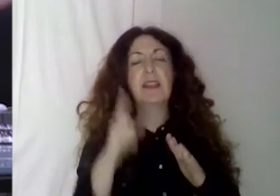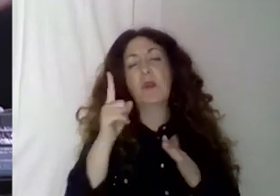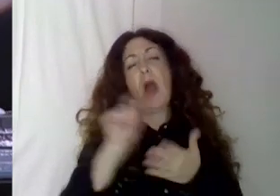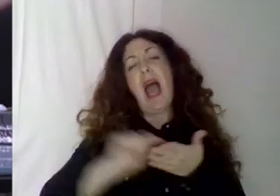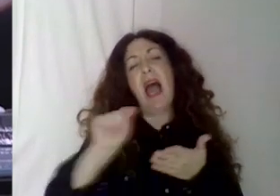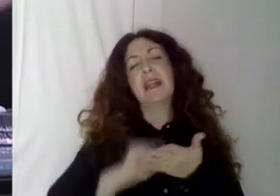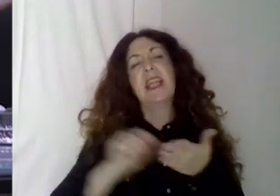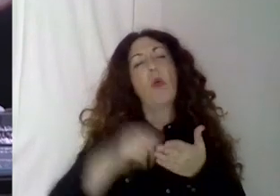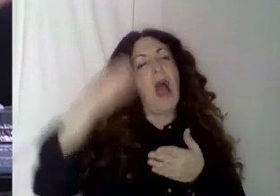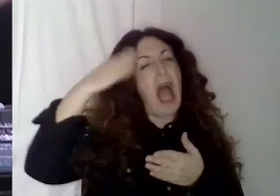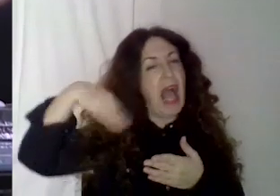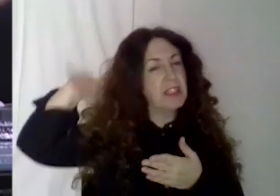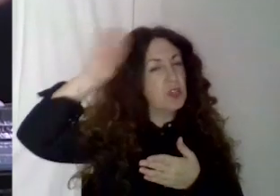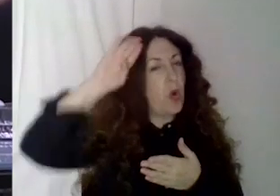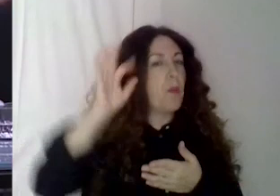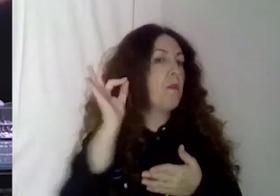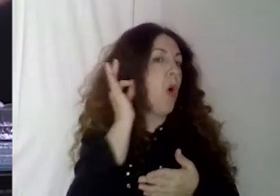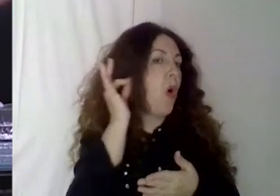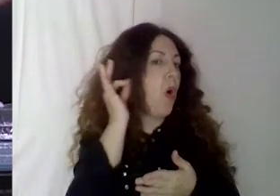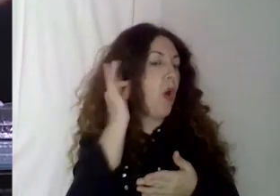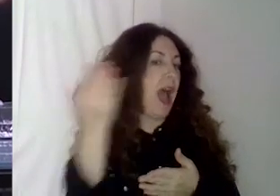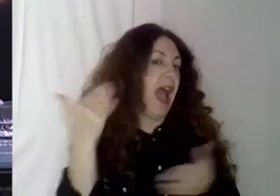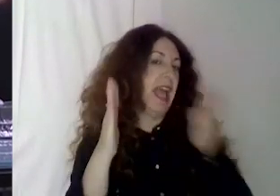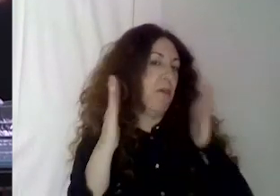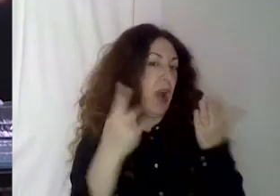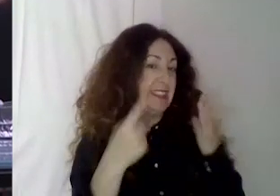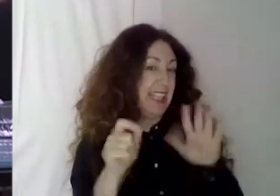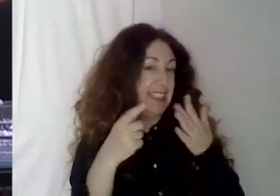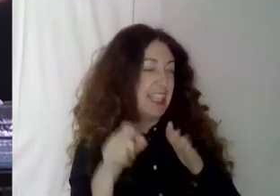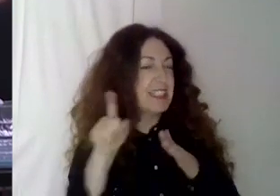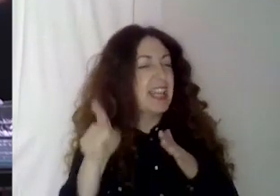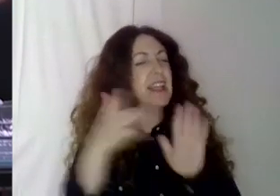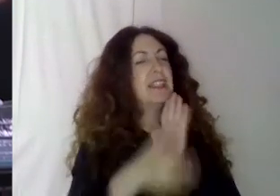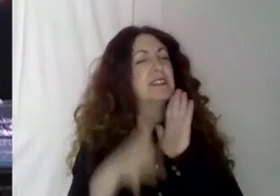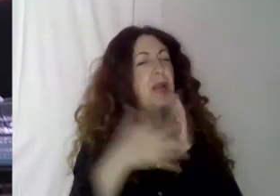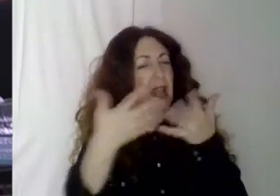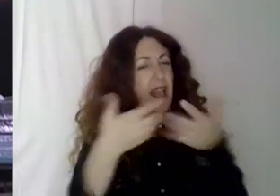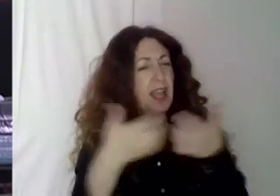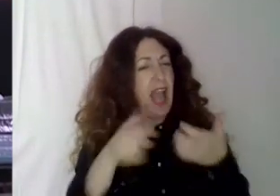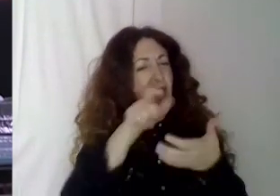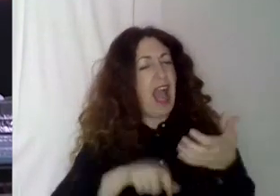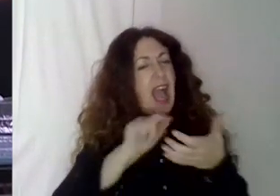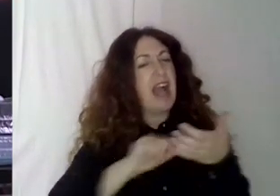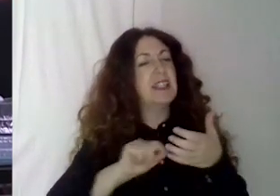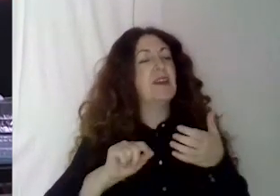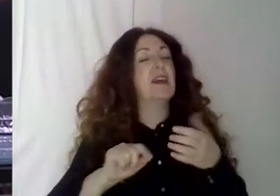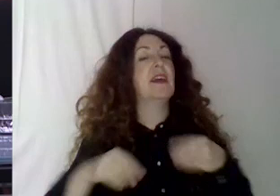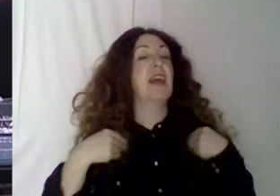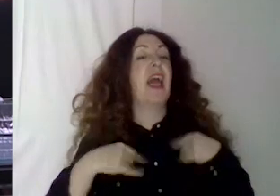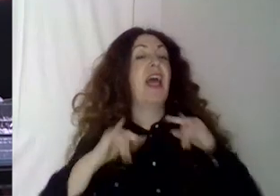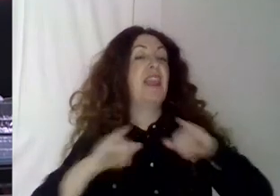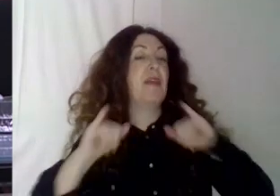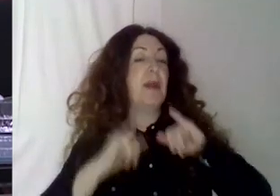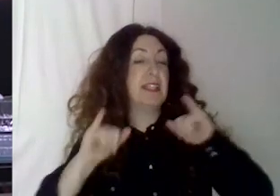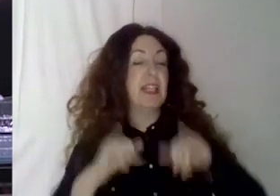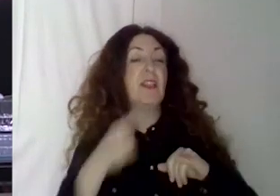en este grupo, ¿qué se hace por la noche? Contar historias, que es algo que yo creo que en el fondo todas estas biografías canallas es porque hemos perdido la costumbre de contar